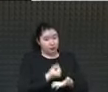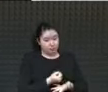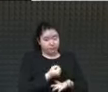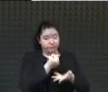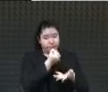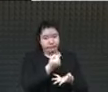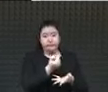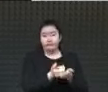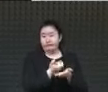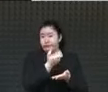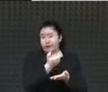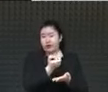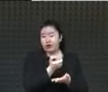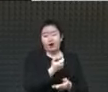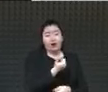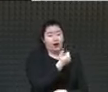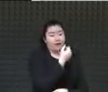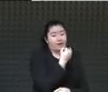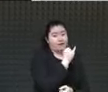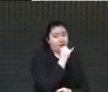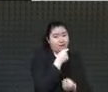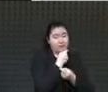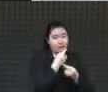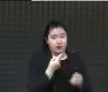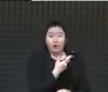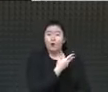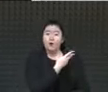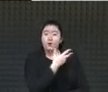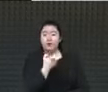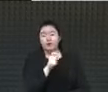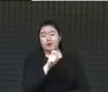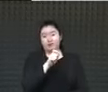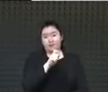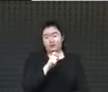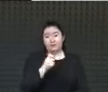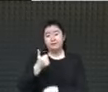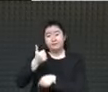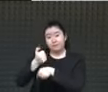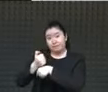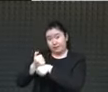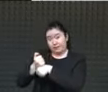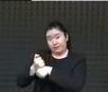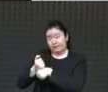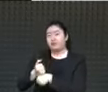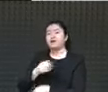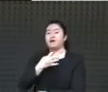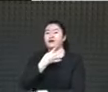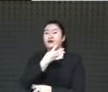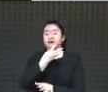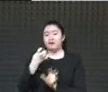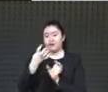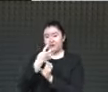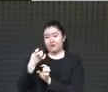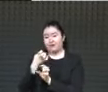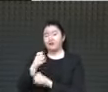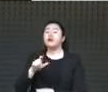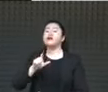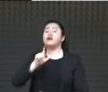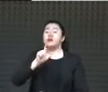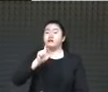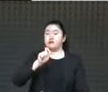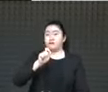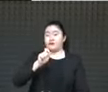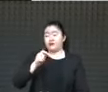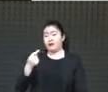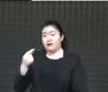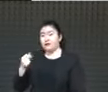otorgarán 820 pesos, en primaria 920 y en secundaria 1000 por niño o